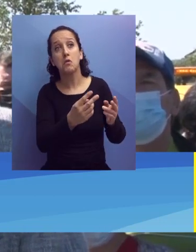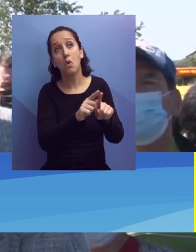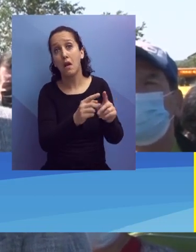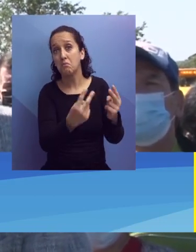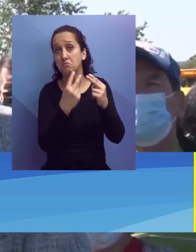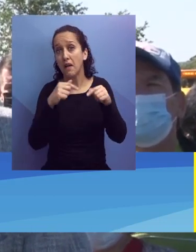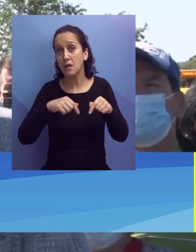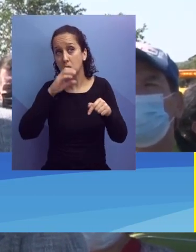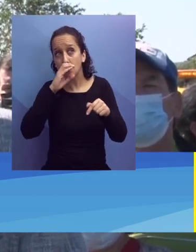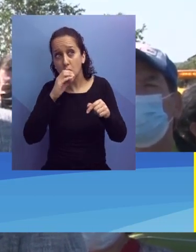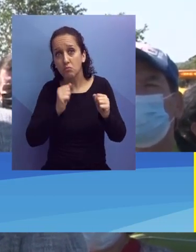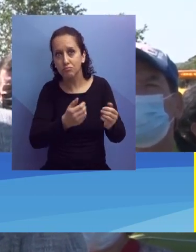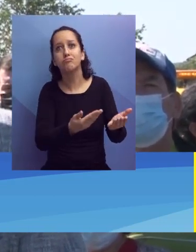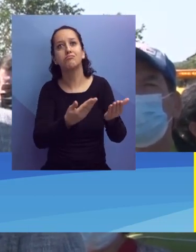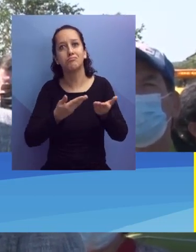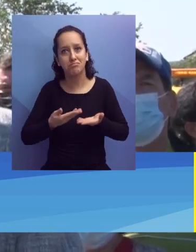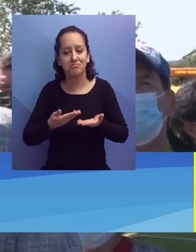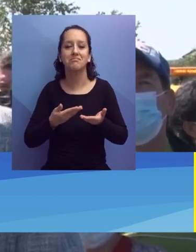para poder